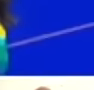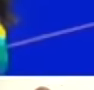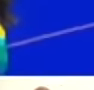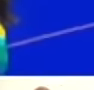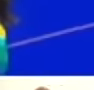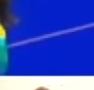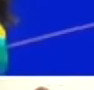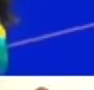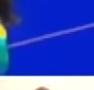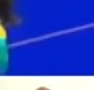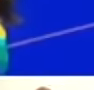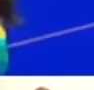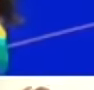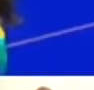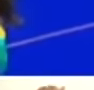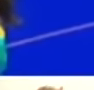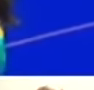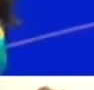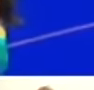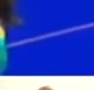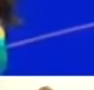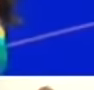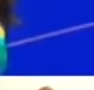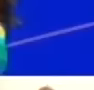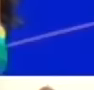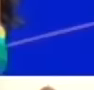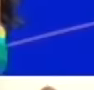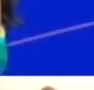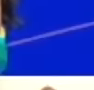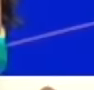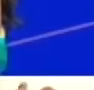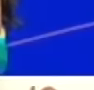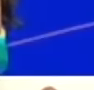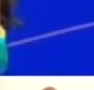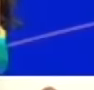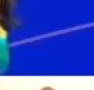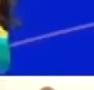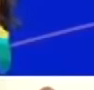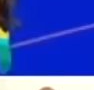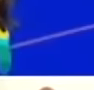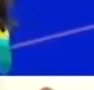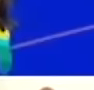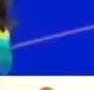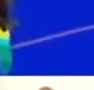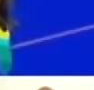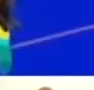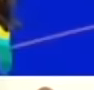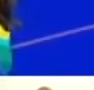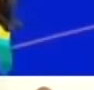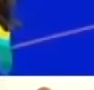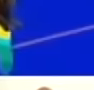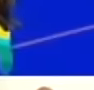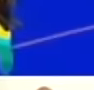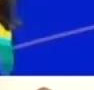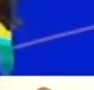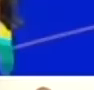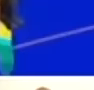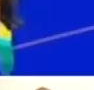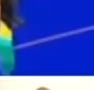ya Chávez había sembrado la patria para siempre, para que nacieran estas niñas y nacieran estos niños, para